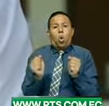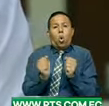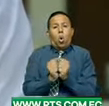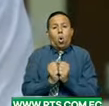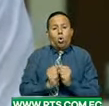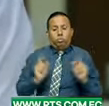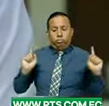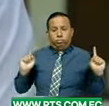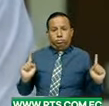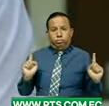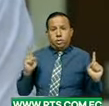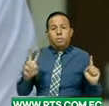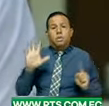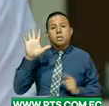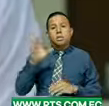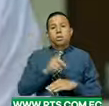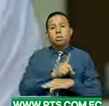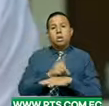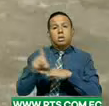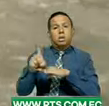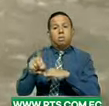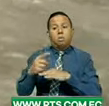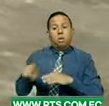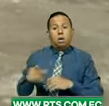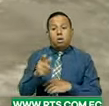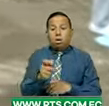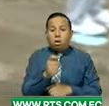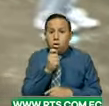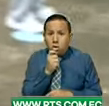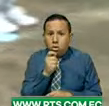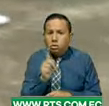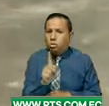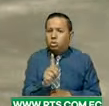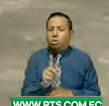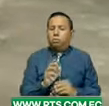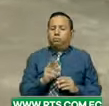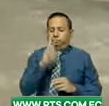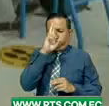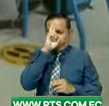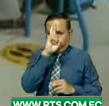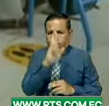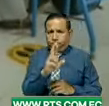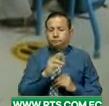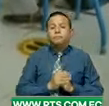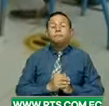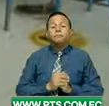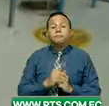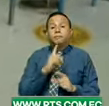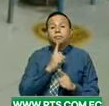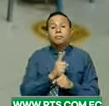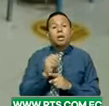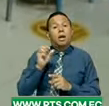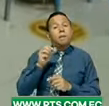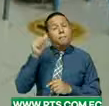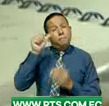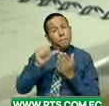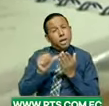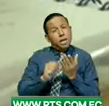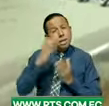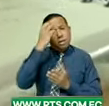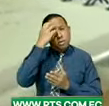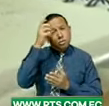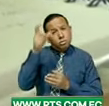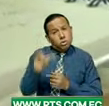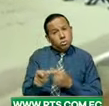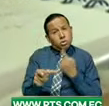se realizará el acto de besar la bandera. La ministra de Educación explicó que el plan de retorno a clases dejó buenos resultados en el